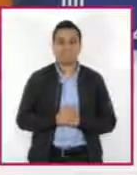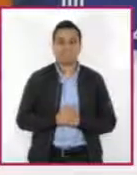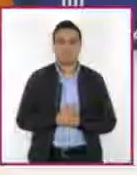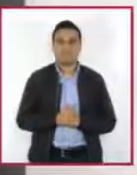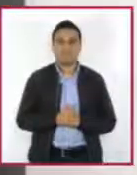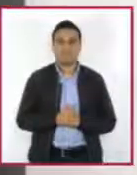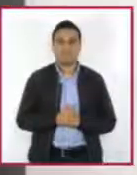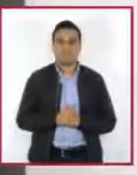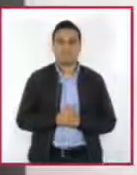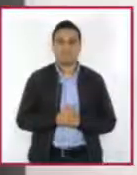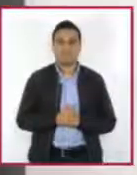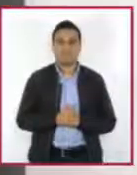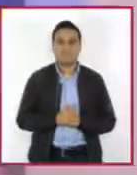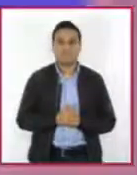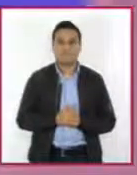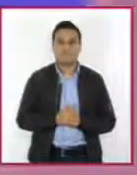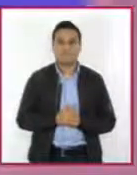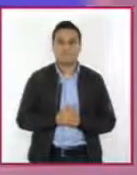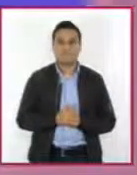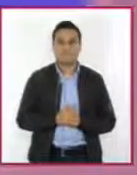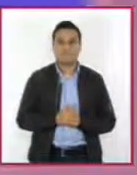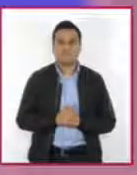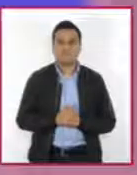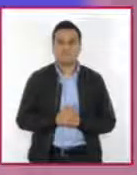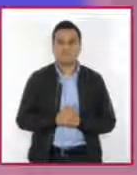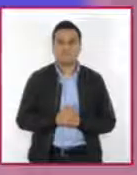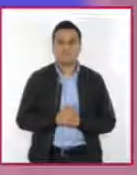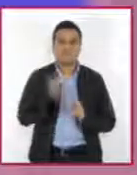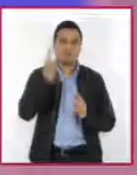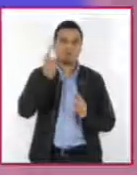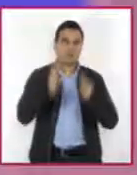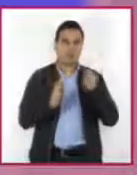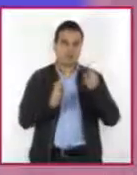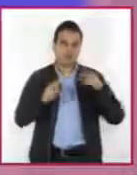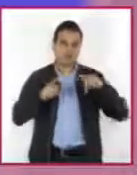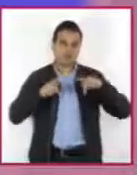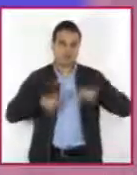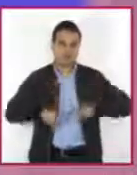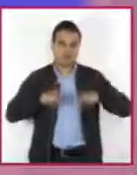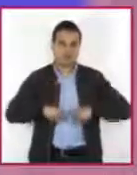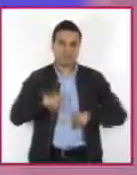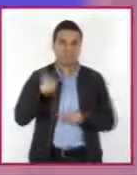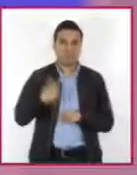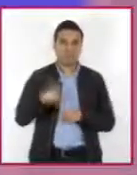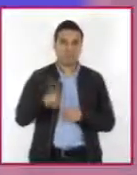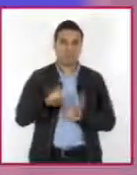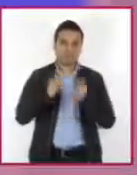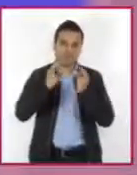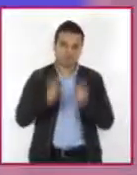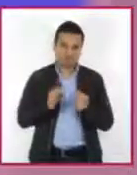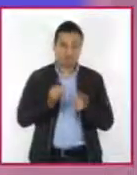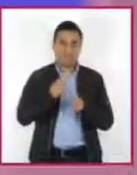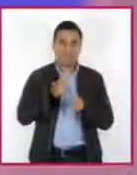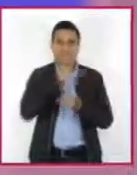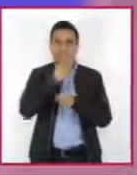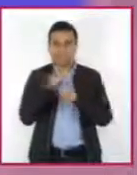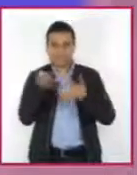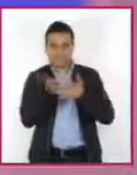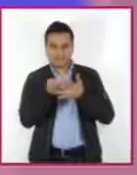de Napoleón. Revoluciones burguesas que se produjeron durante la segunda mitad del siglo